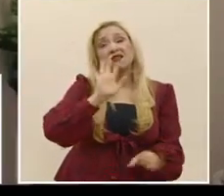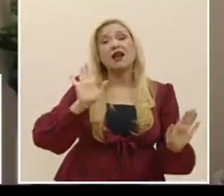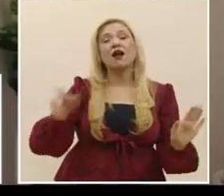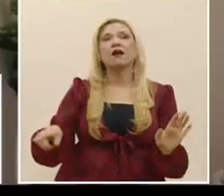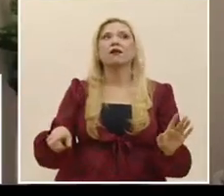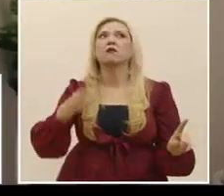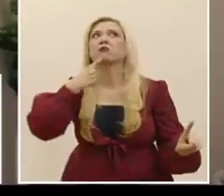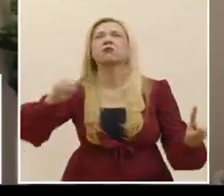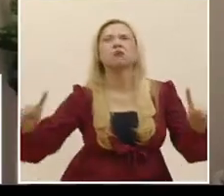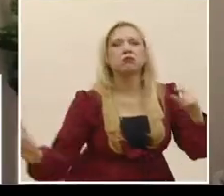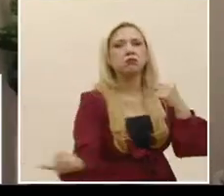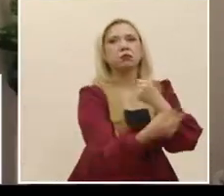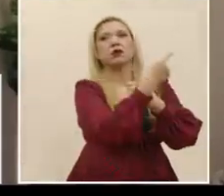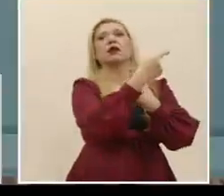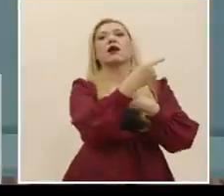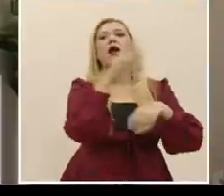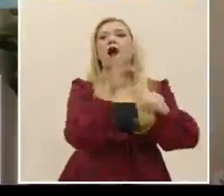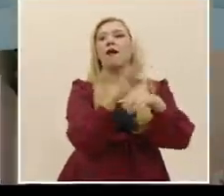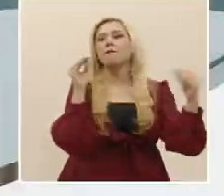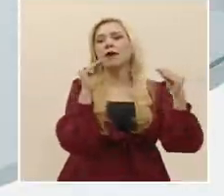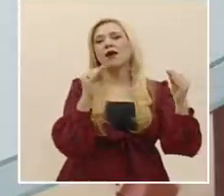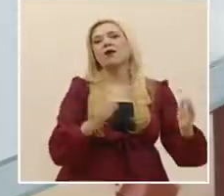la promoción de un juicio de amparo.